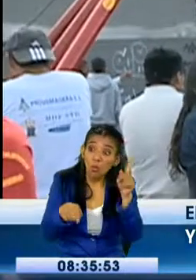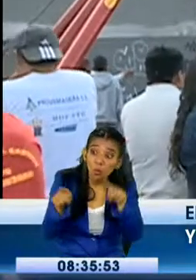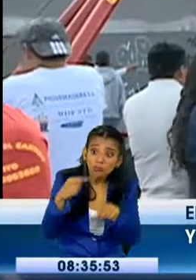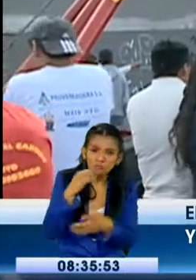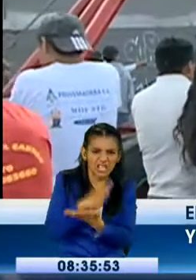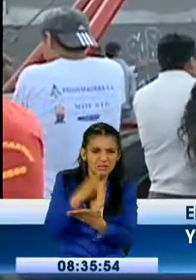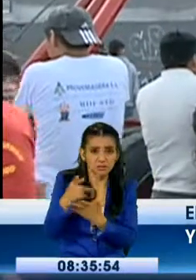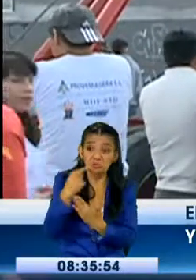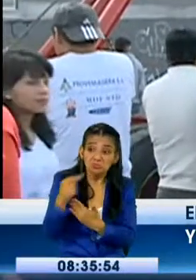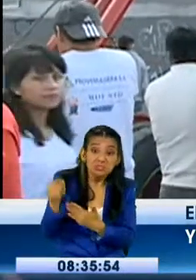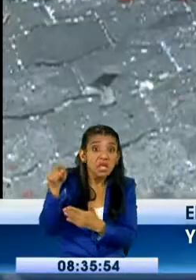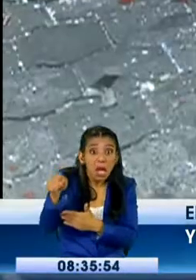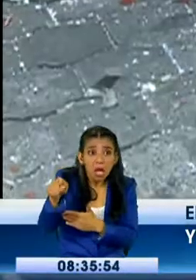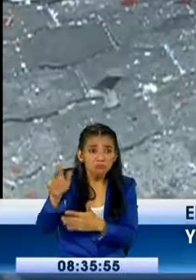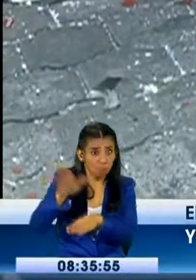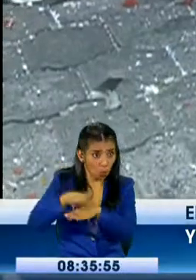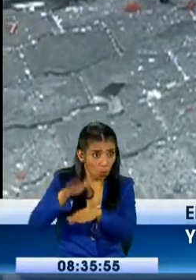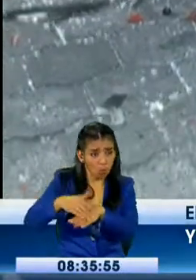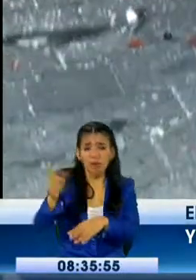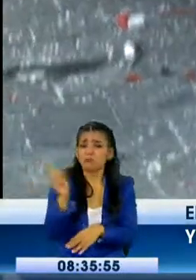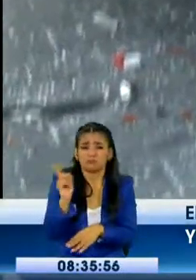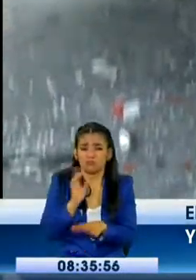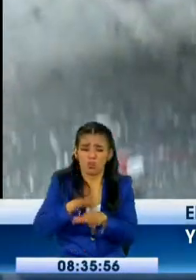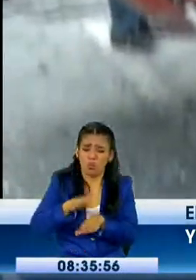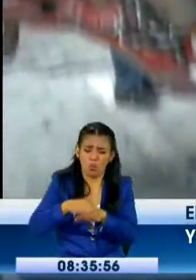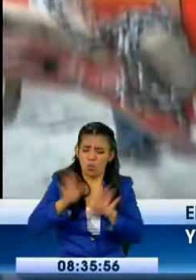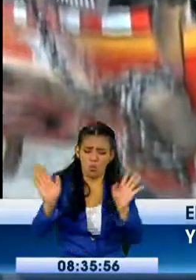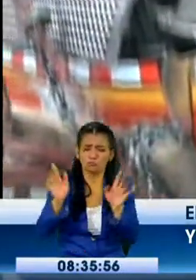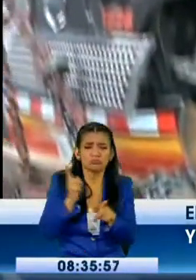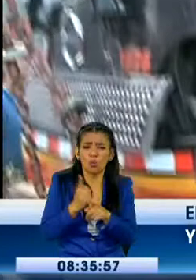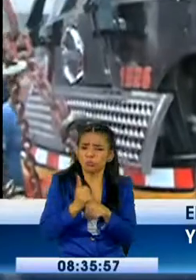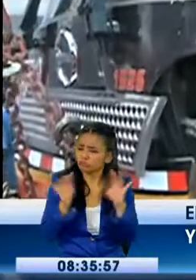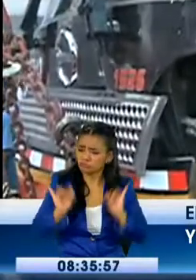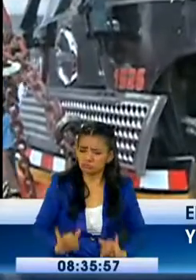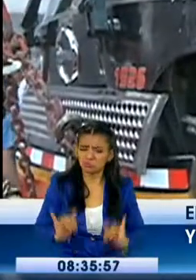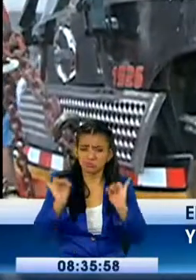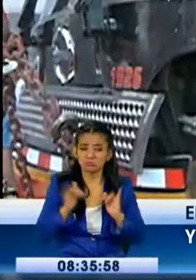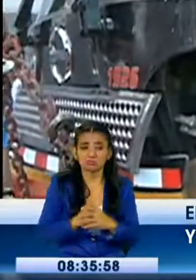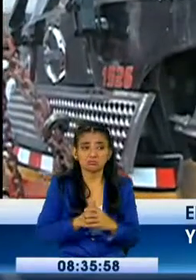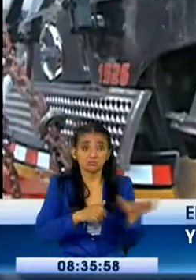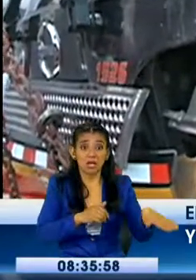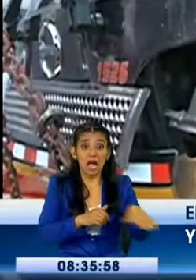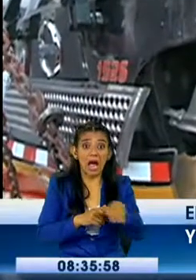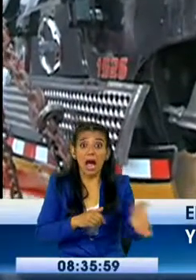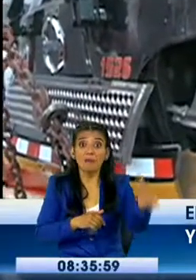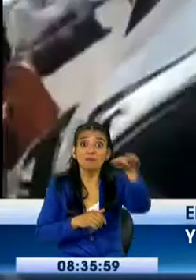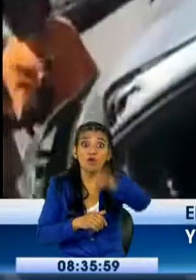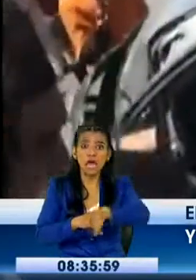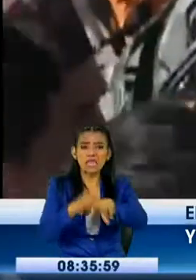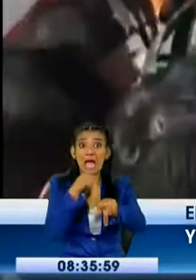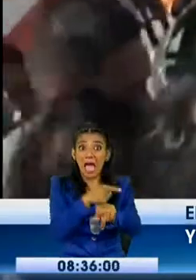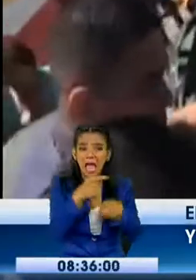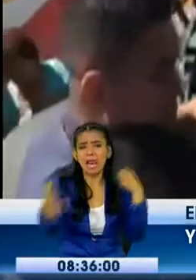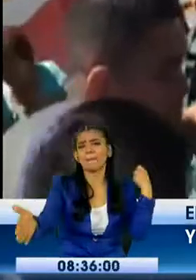los testigos, aparentemente no tuvo responsabilidad alguna en el accidente. La camioneta se fue contra la unidad